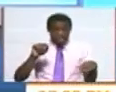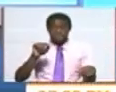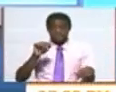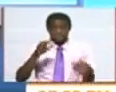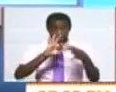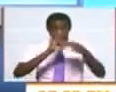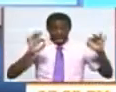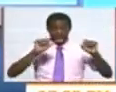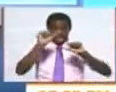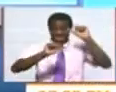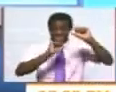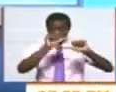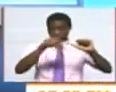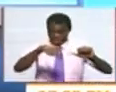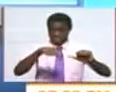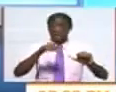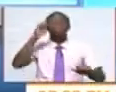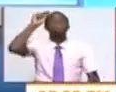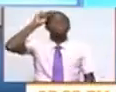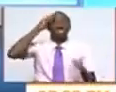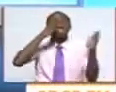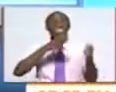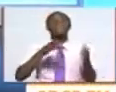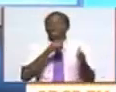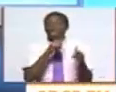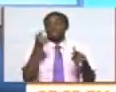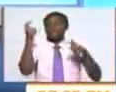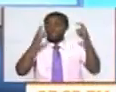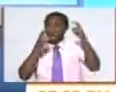El Paraíso, maestras que por cierto no son chavistas, ¿eh?